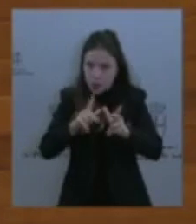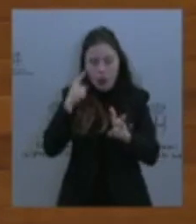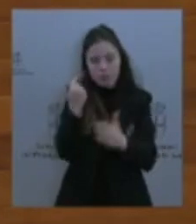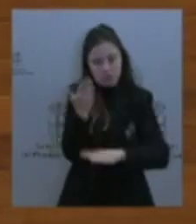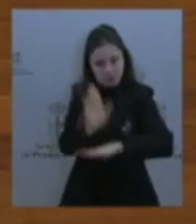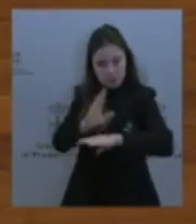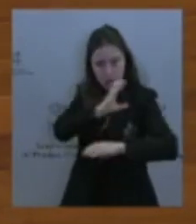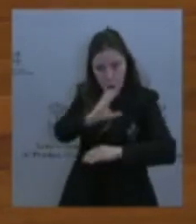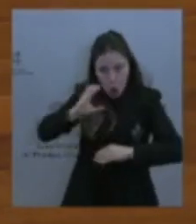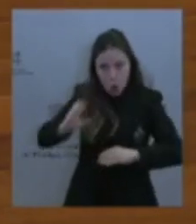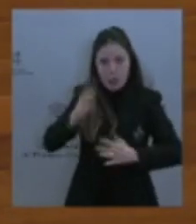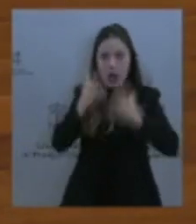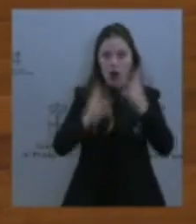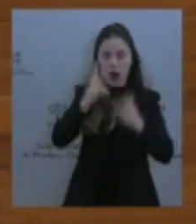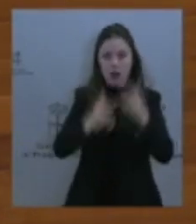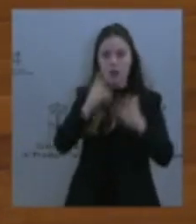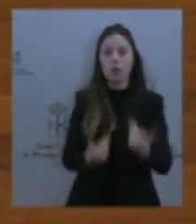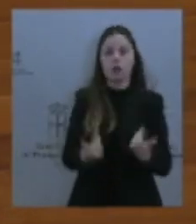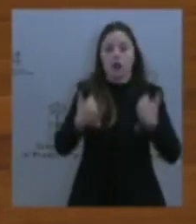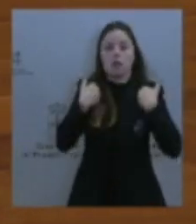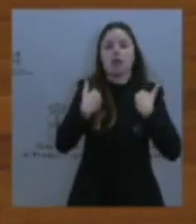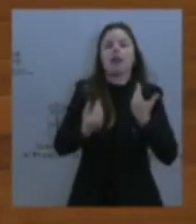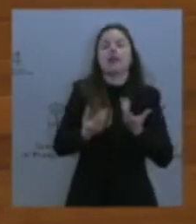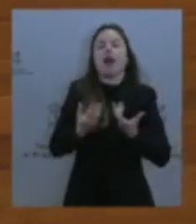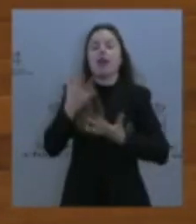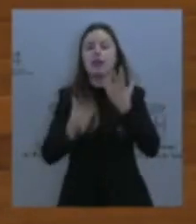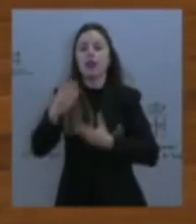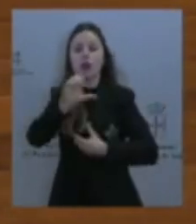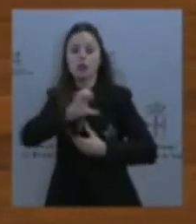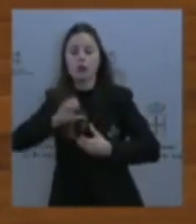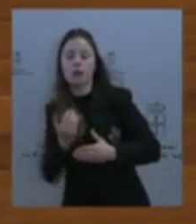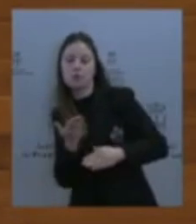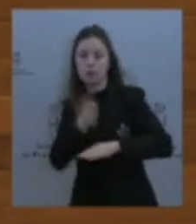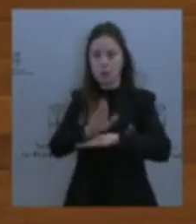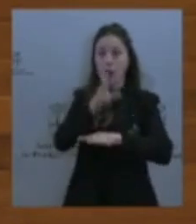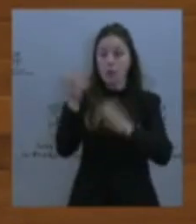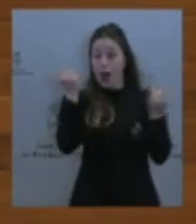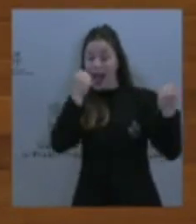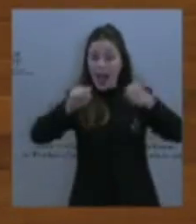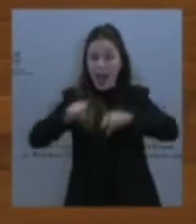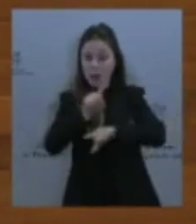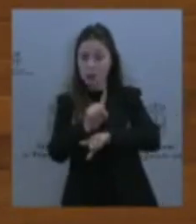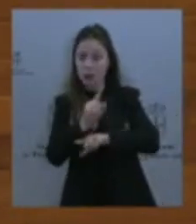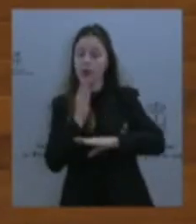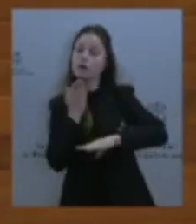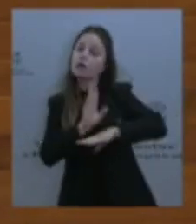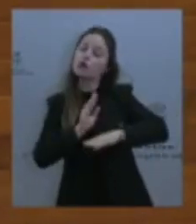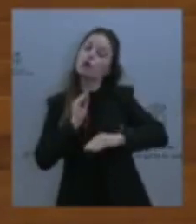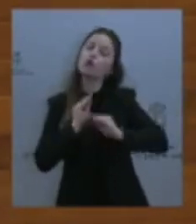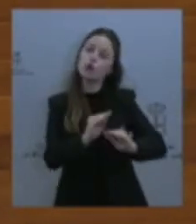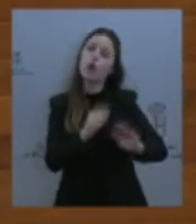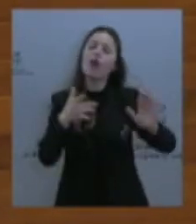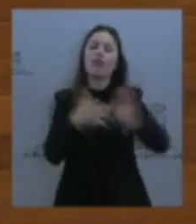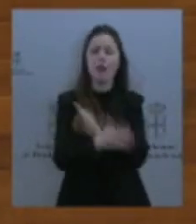la Administración autonómica, ya que la su actuación tiende a cumplir los más altos estándares de ejemplaridad